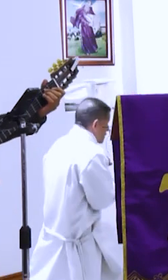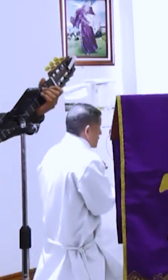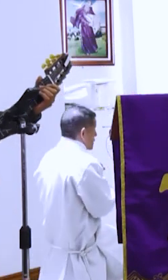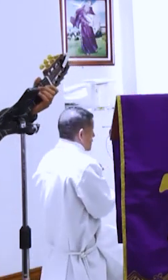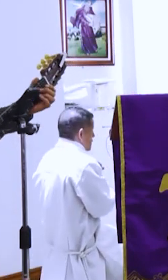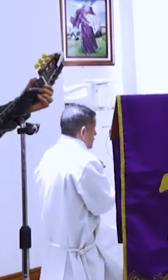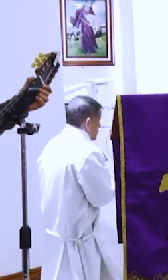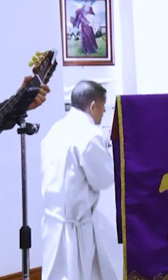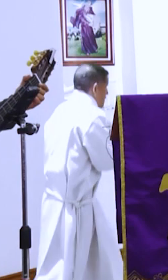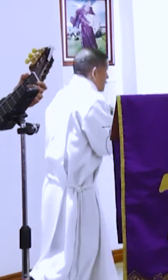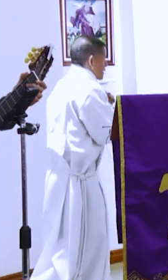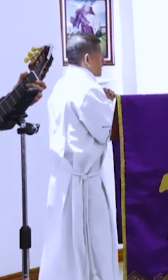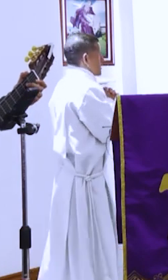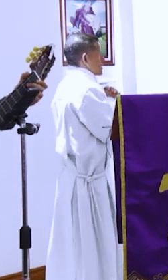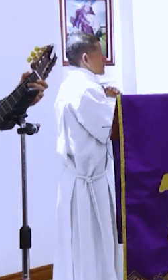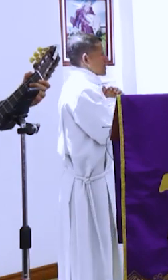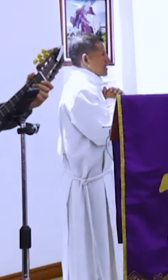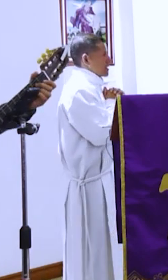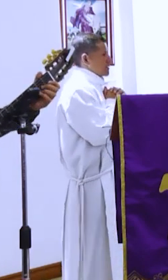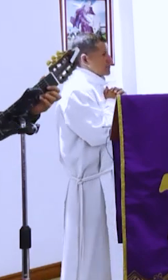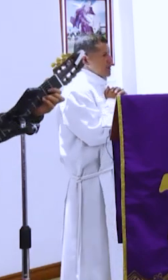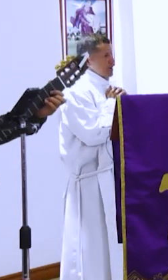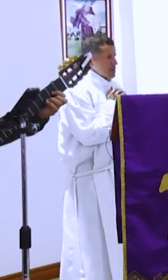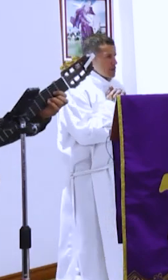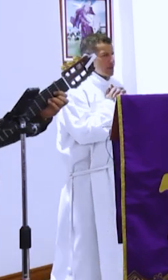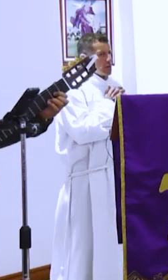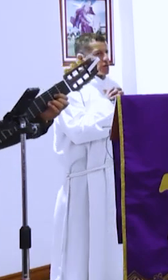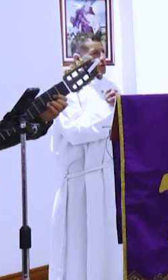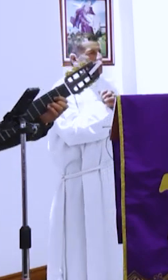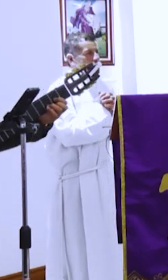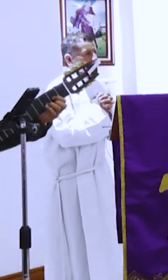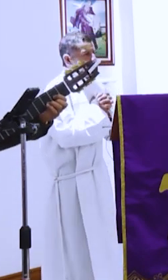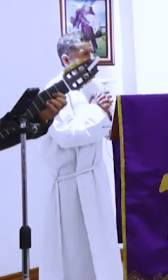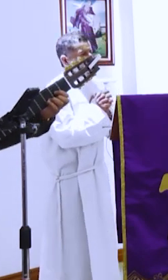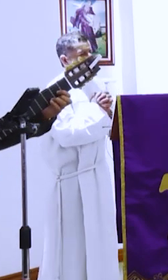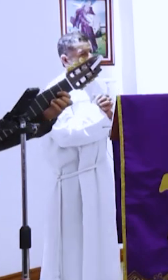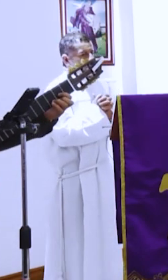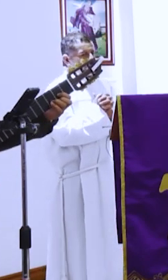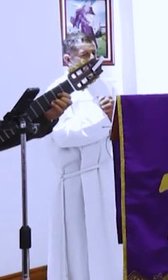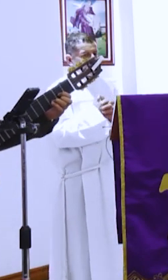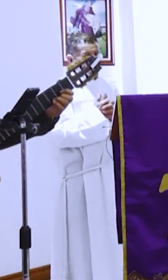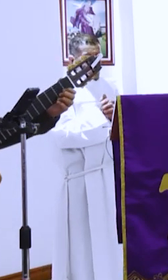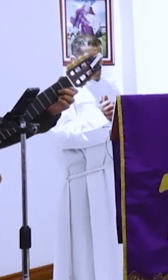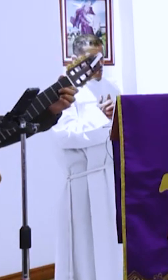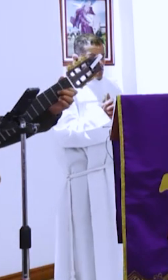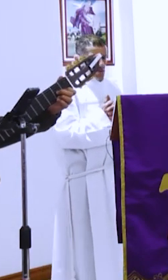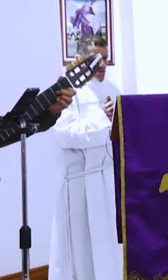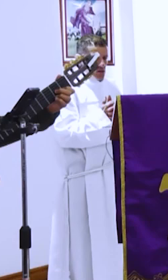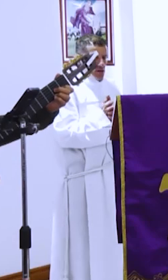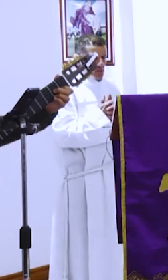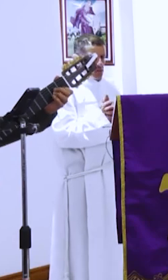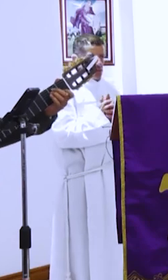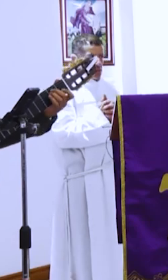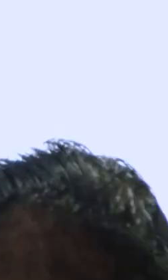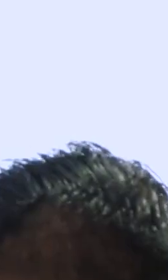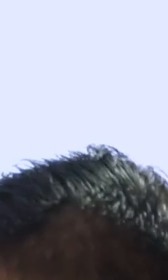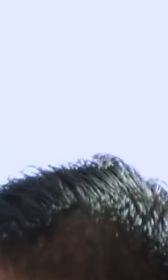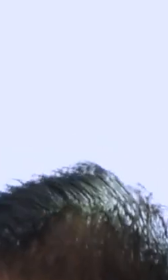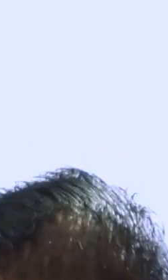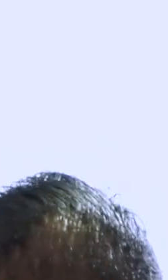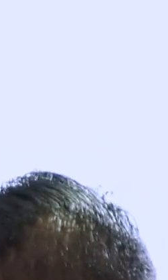Nazaret, María me cautivó, hizo más fuerte mi